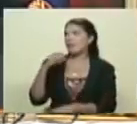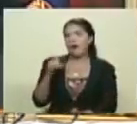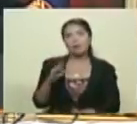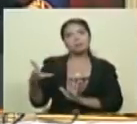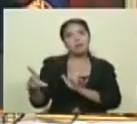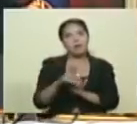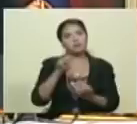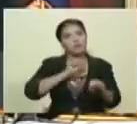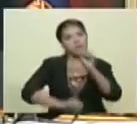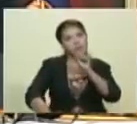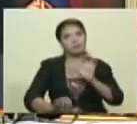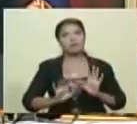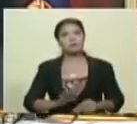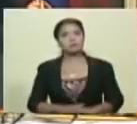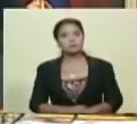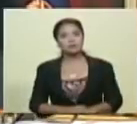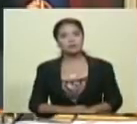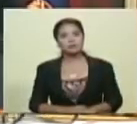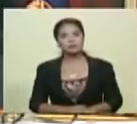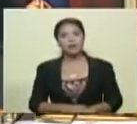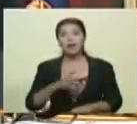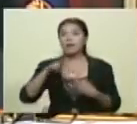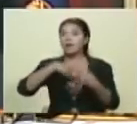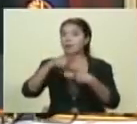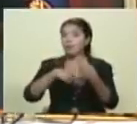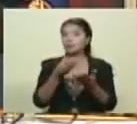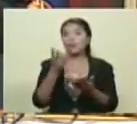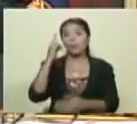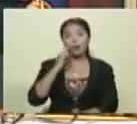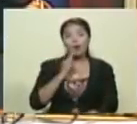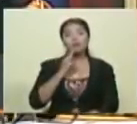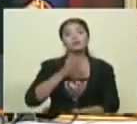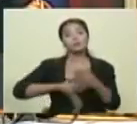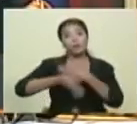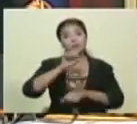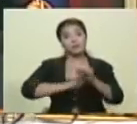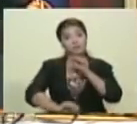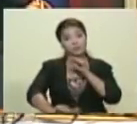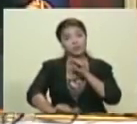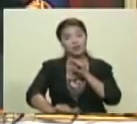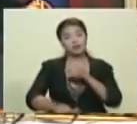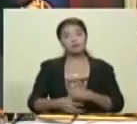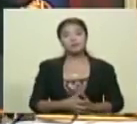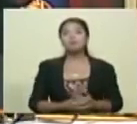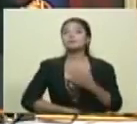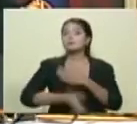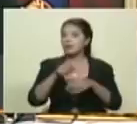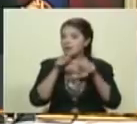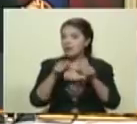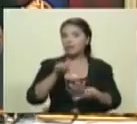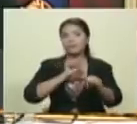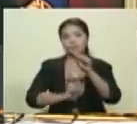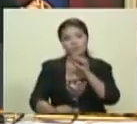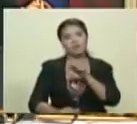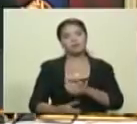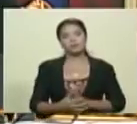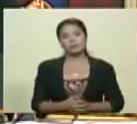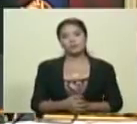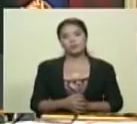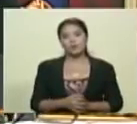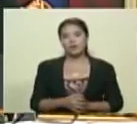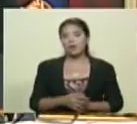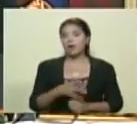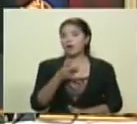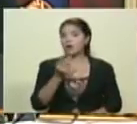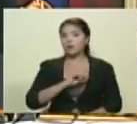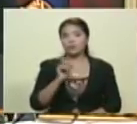a defenderse. Y la revolución bolivariana se defenderá, se seguirá defendiendo. Y no caeremos